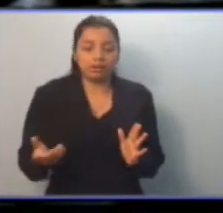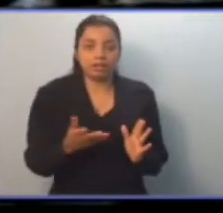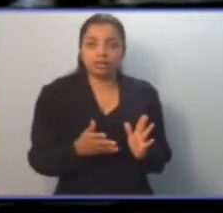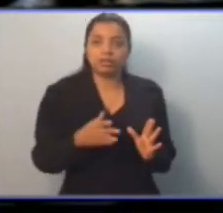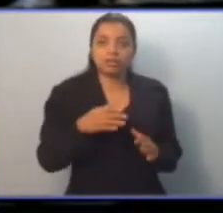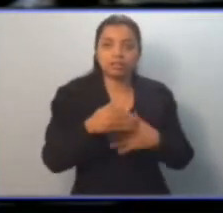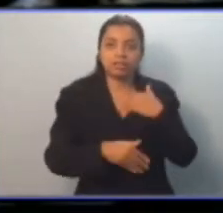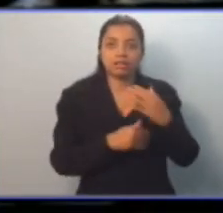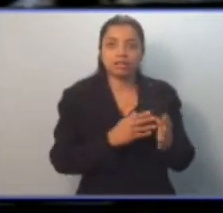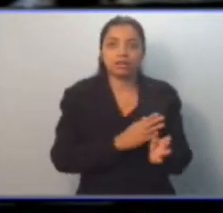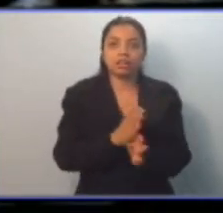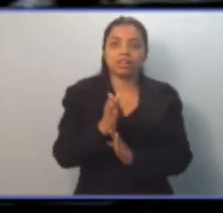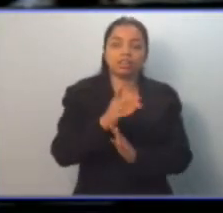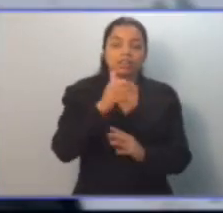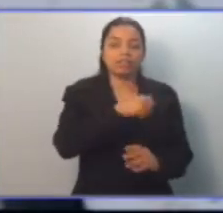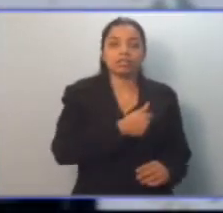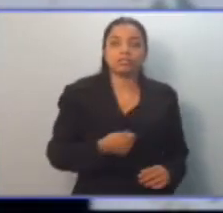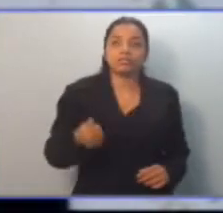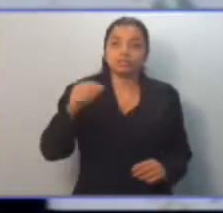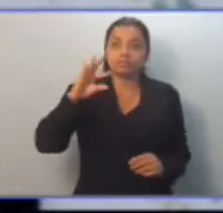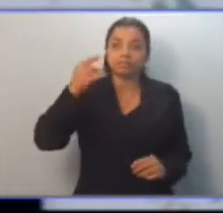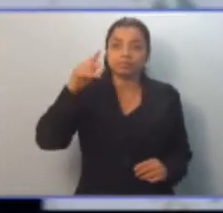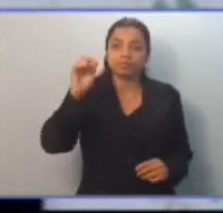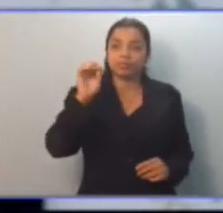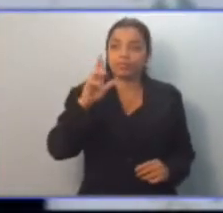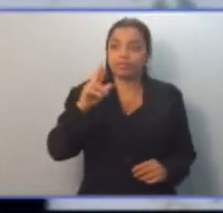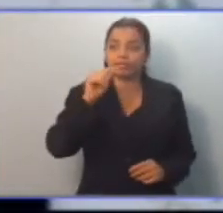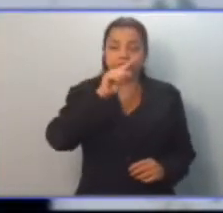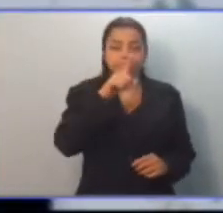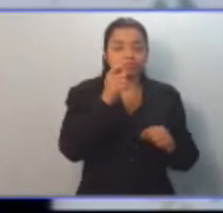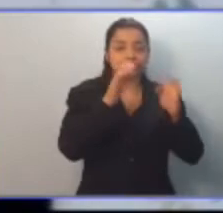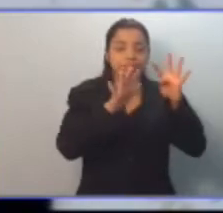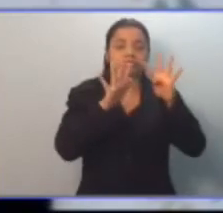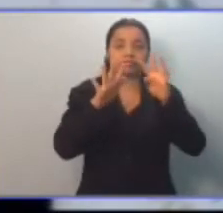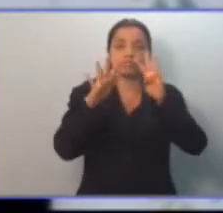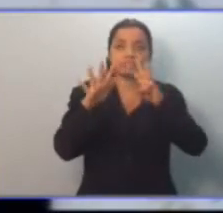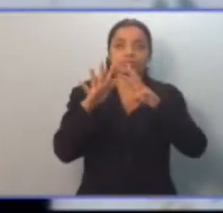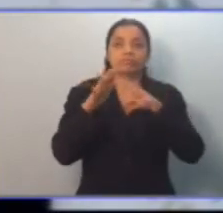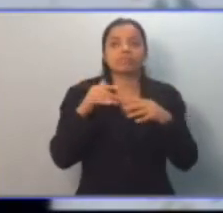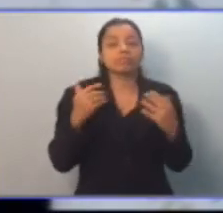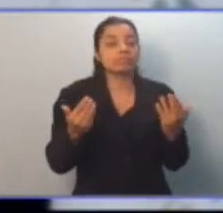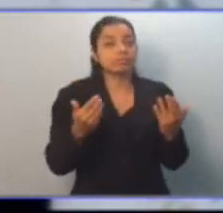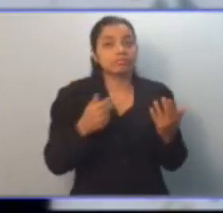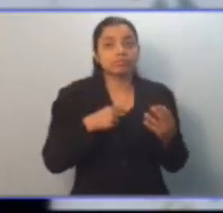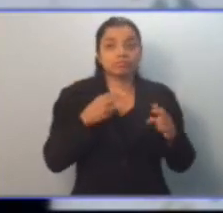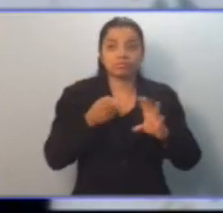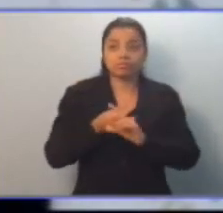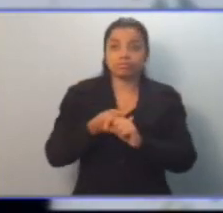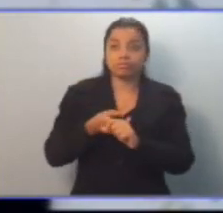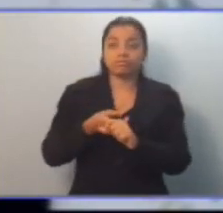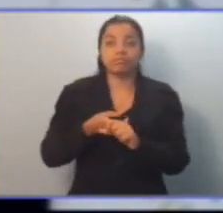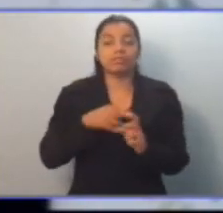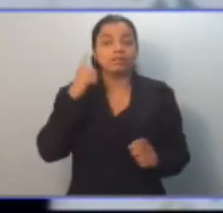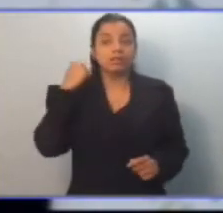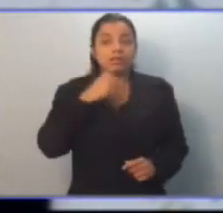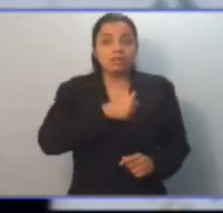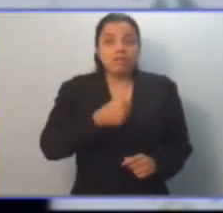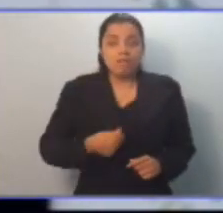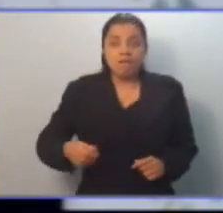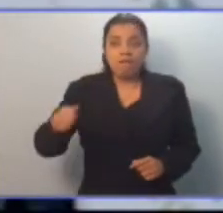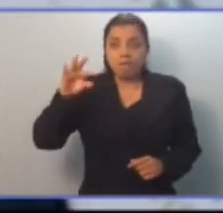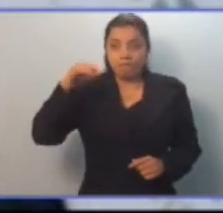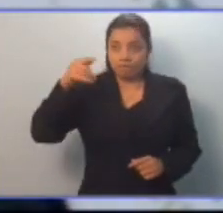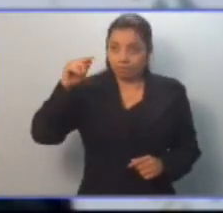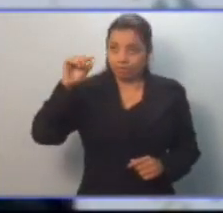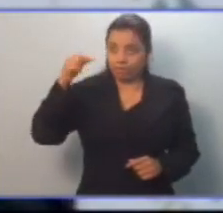profesional comenzó en la Fiscalía General de la República en el año 98. Ingresé como fiscal específico